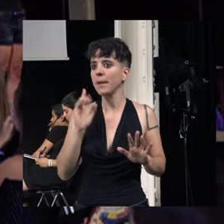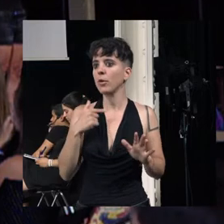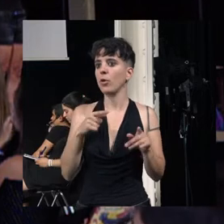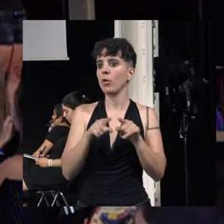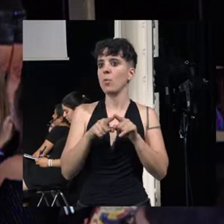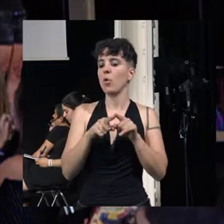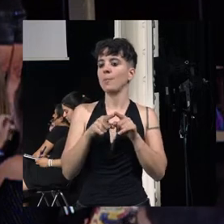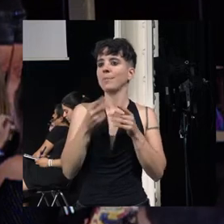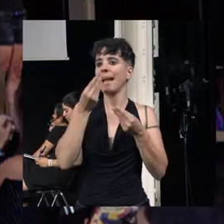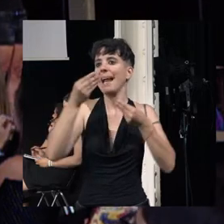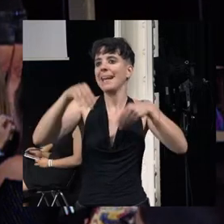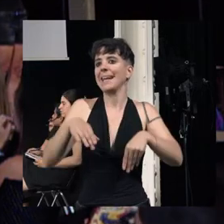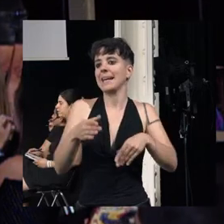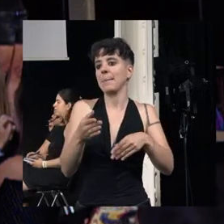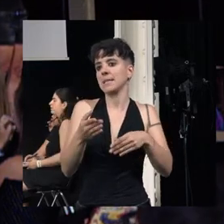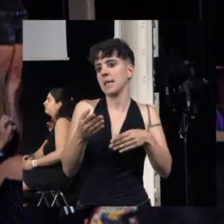representación de lo que podemos